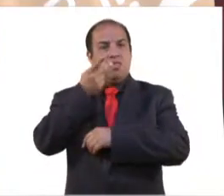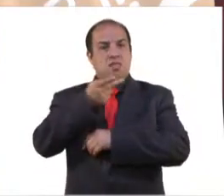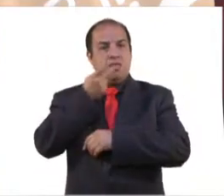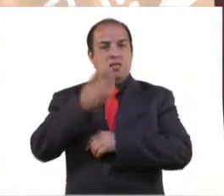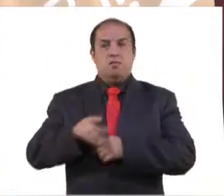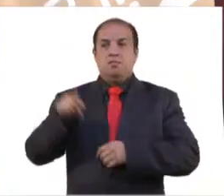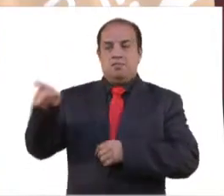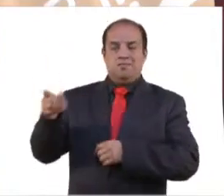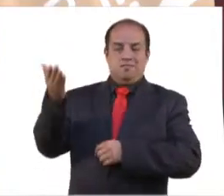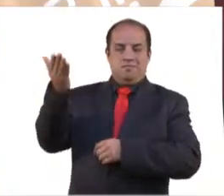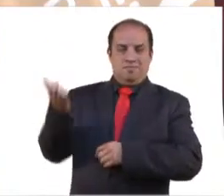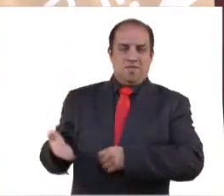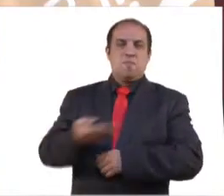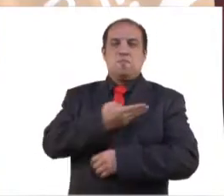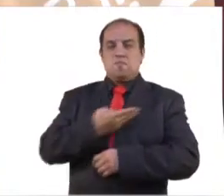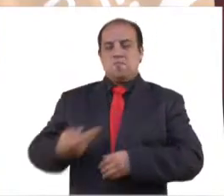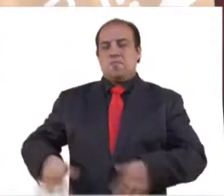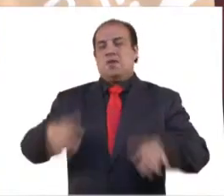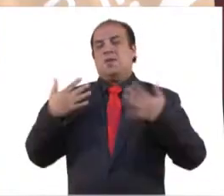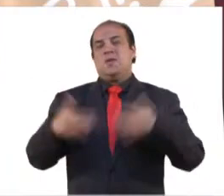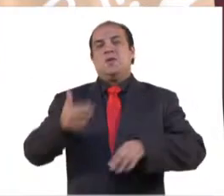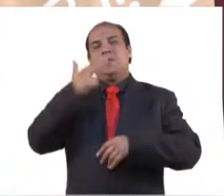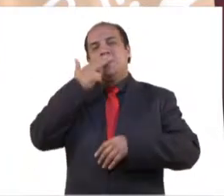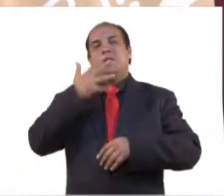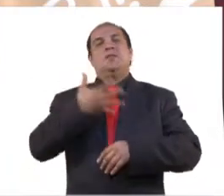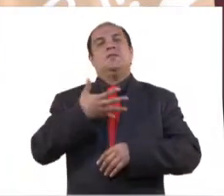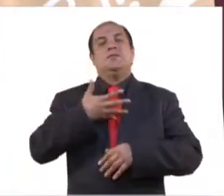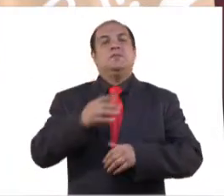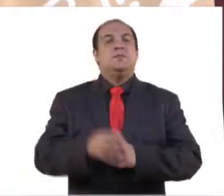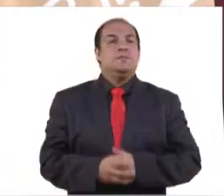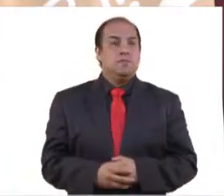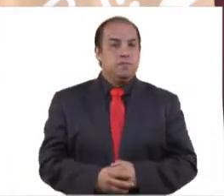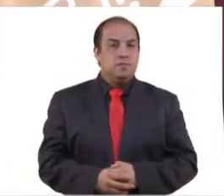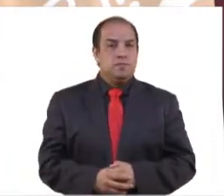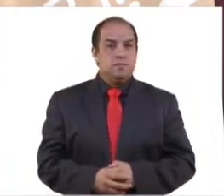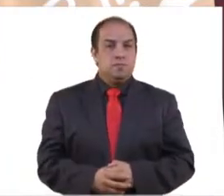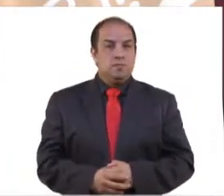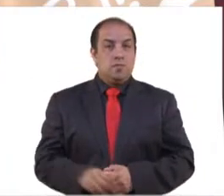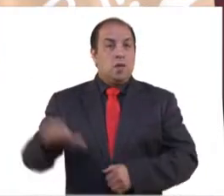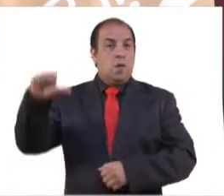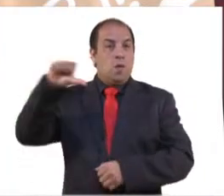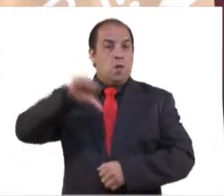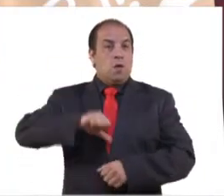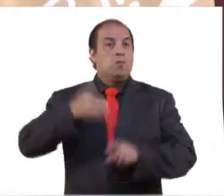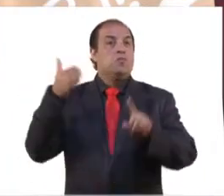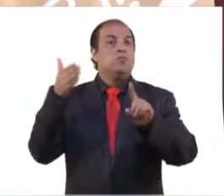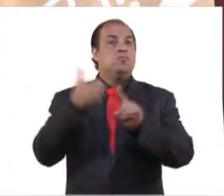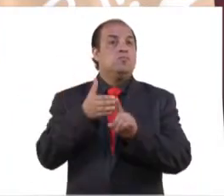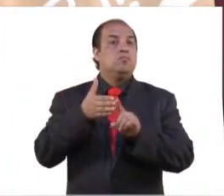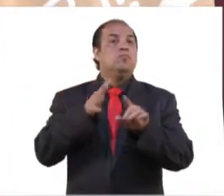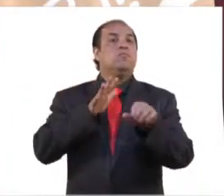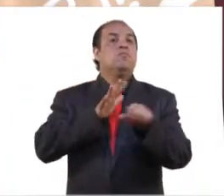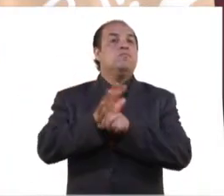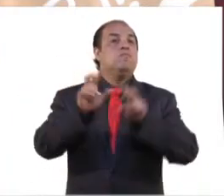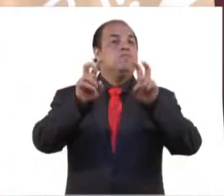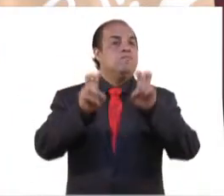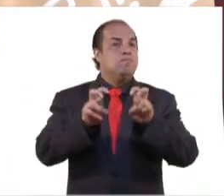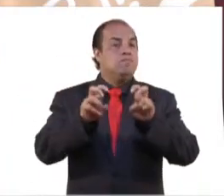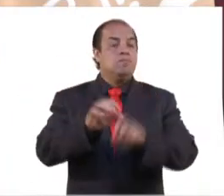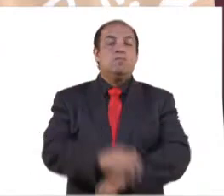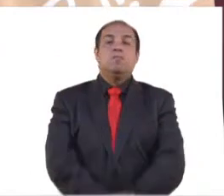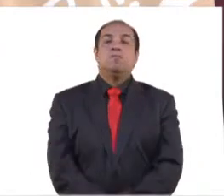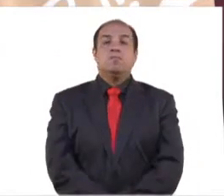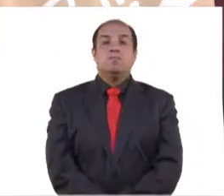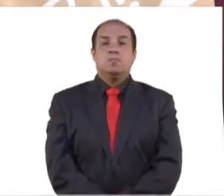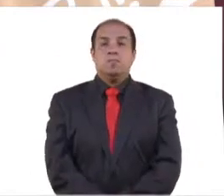Gran presidente que tenemos. Bueno, el día de hoy les vamos a platicar que